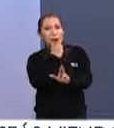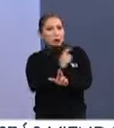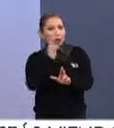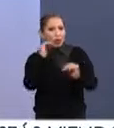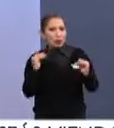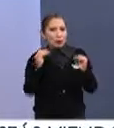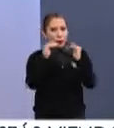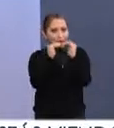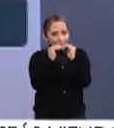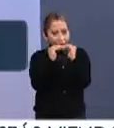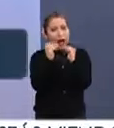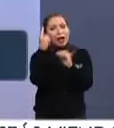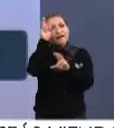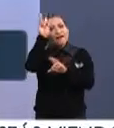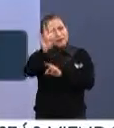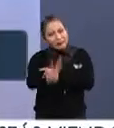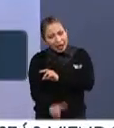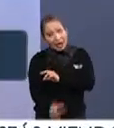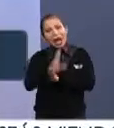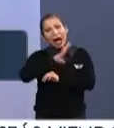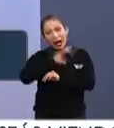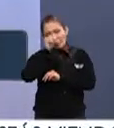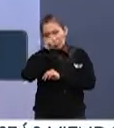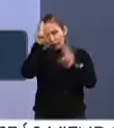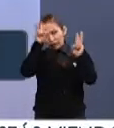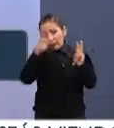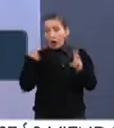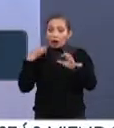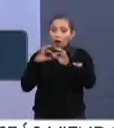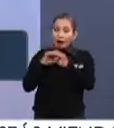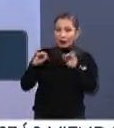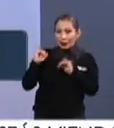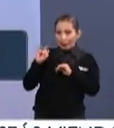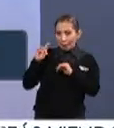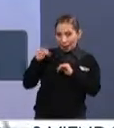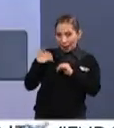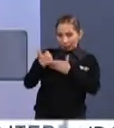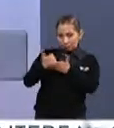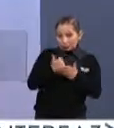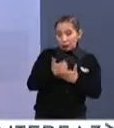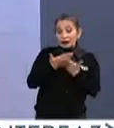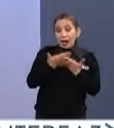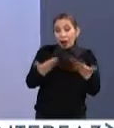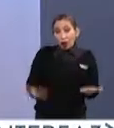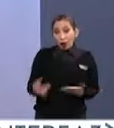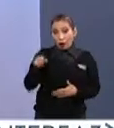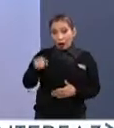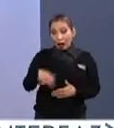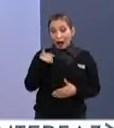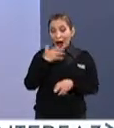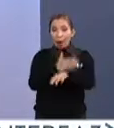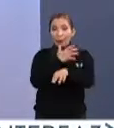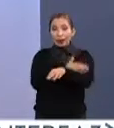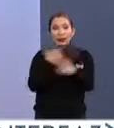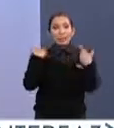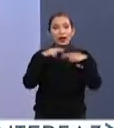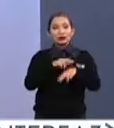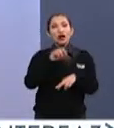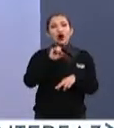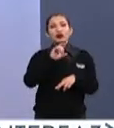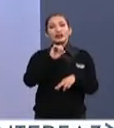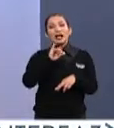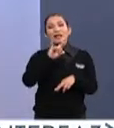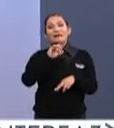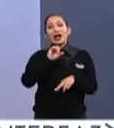género. Cada viernes tenemos esta sección de la mano con el Instituto Politécnico Nacional y en esta ocasión nos acompaña el maestro Oscar